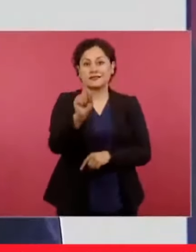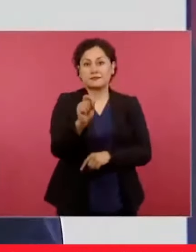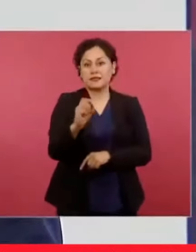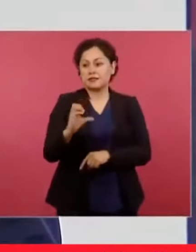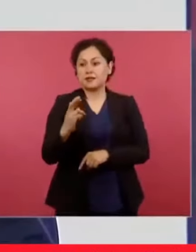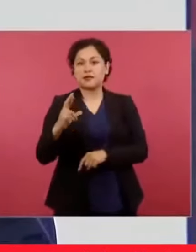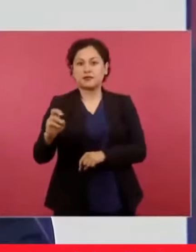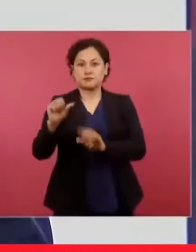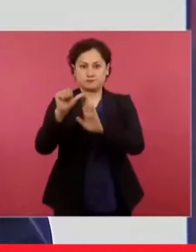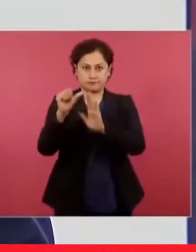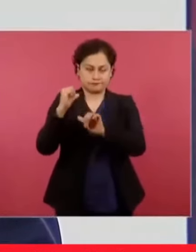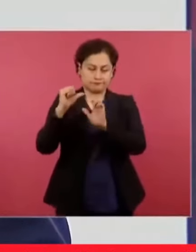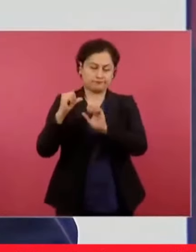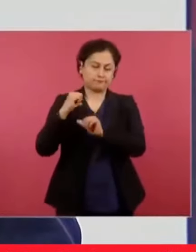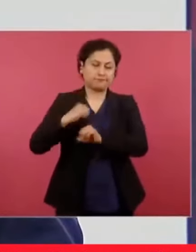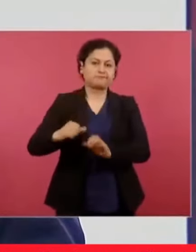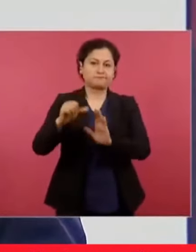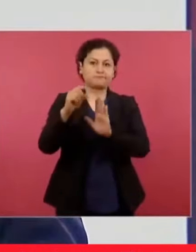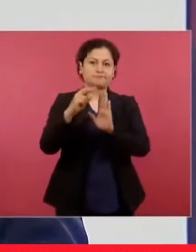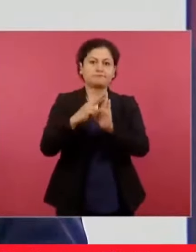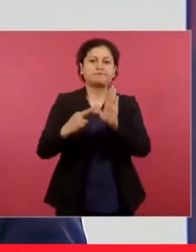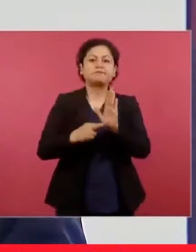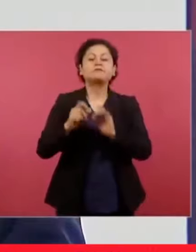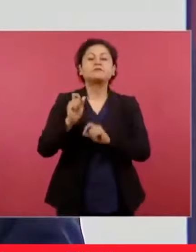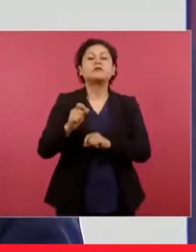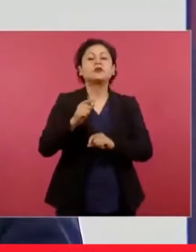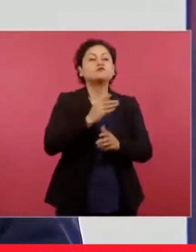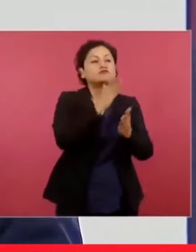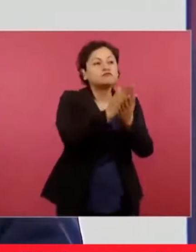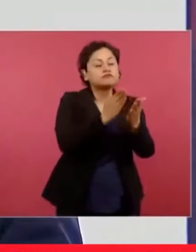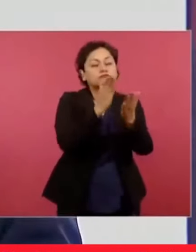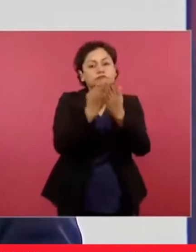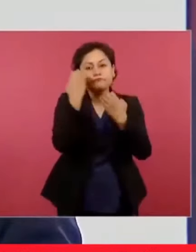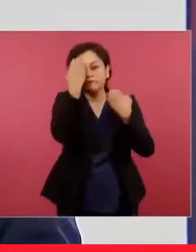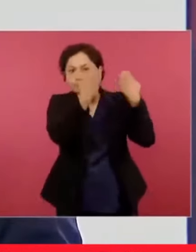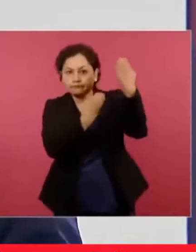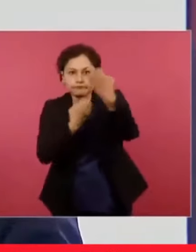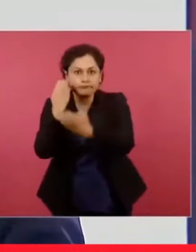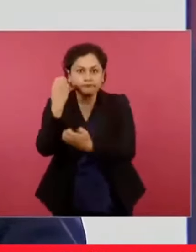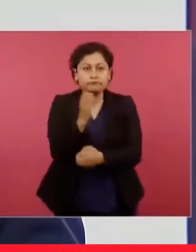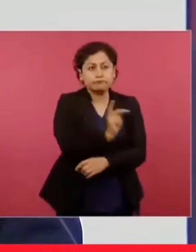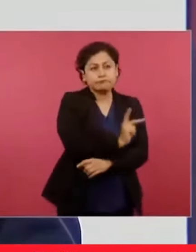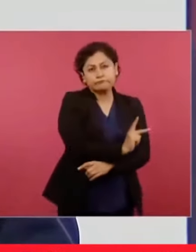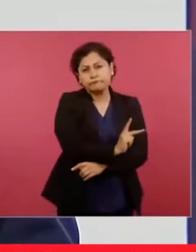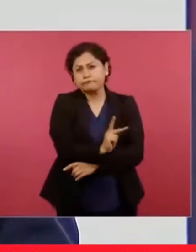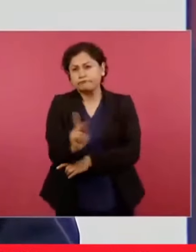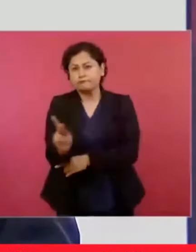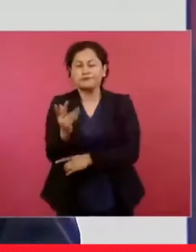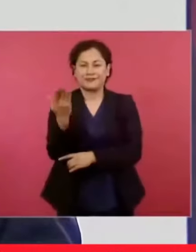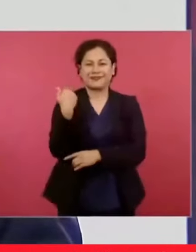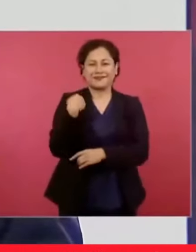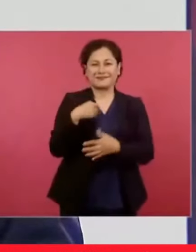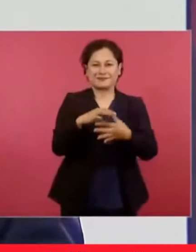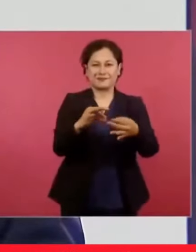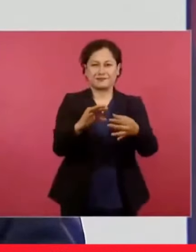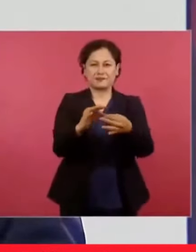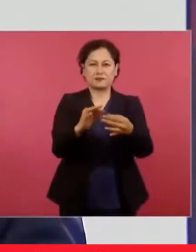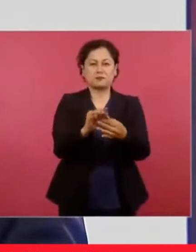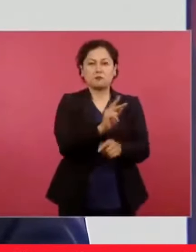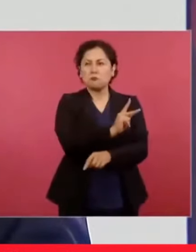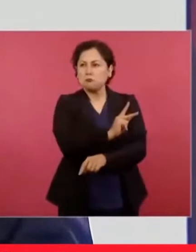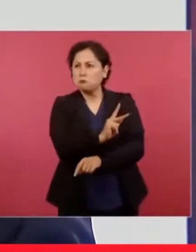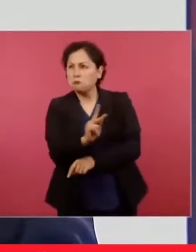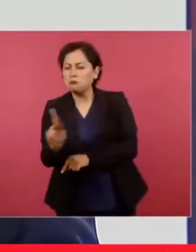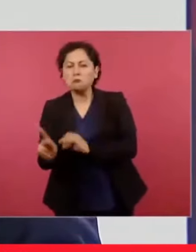de las 865 visitas y verificaciones realizadas en todos los casos como les comentaba se cumplió en cuanto a este